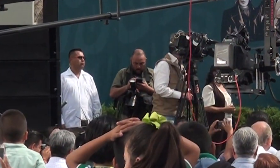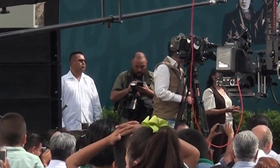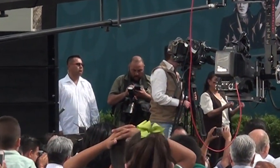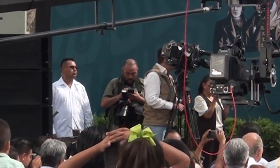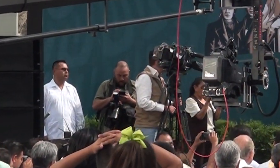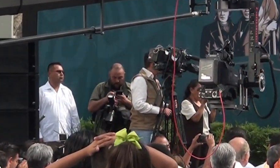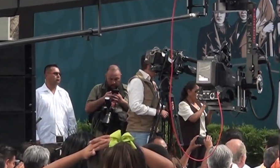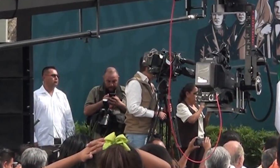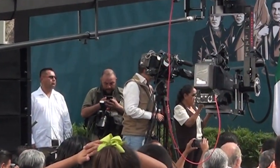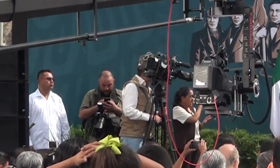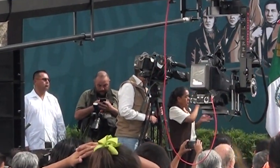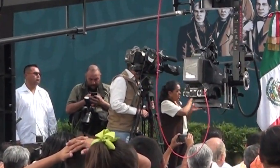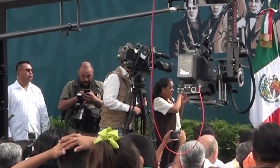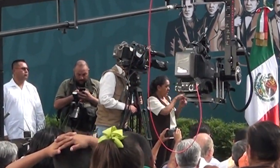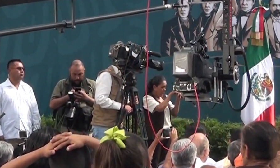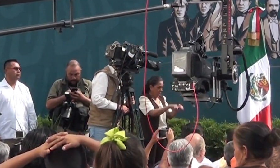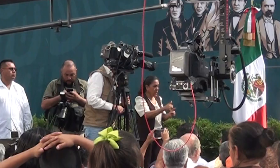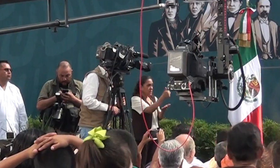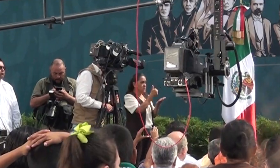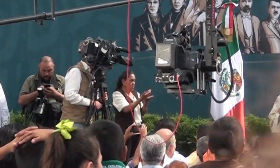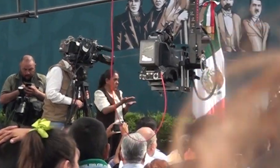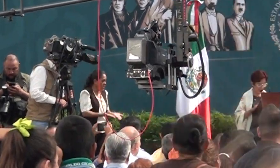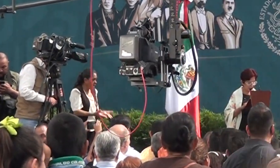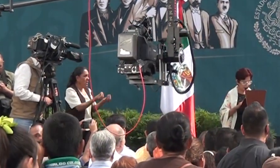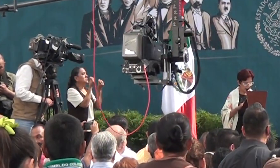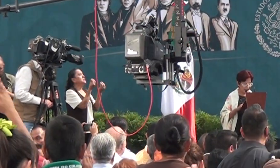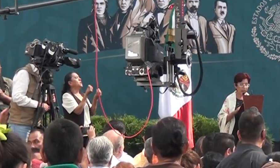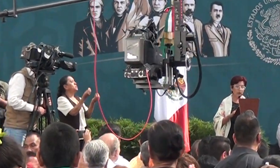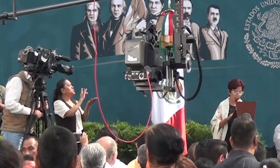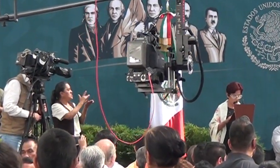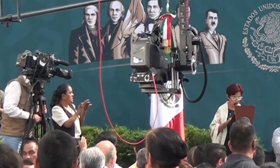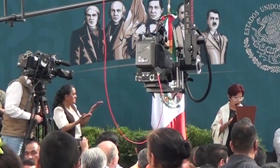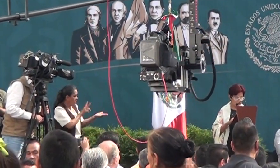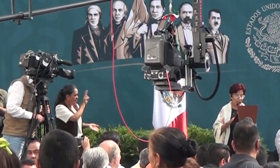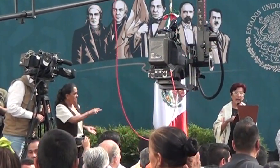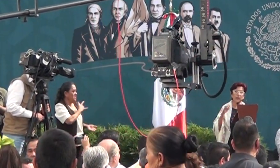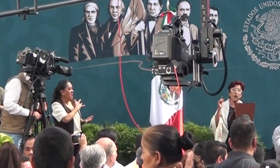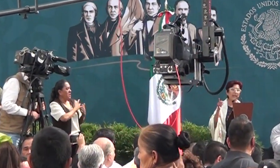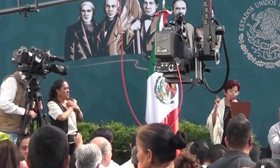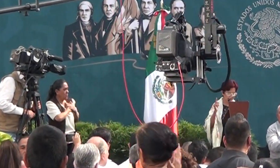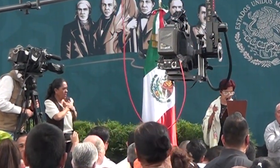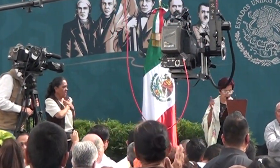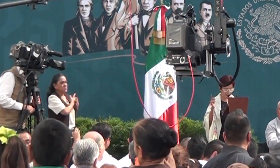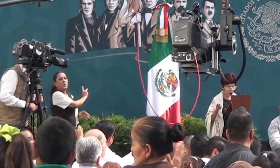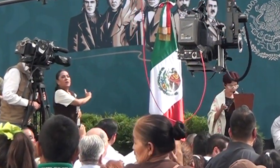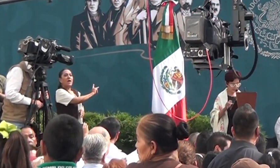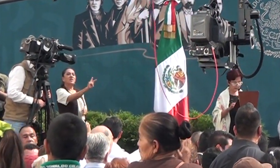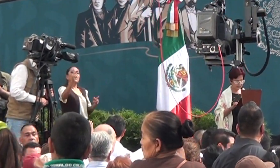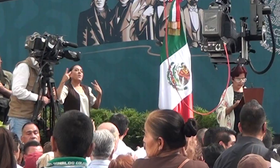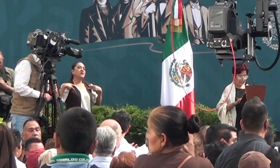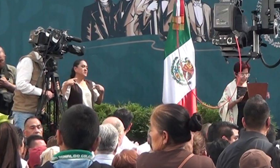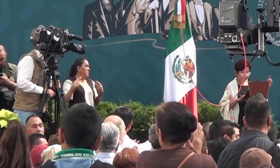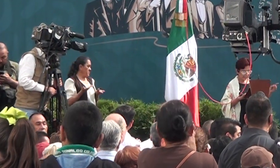Muchas gracias por su presencia en nuestra ciudad. Gracias de corazón a todas aquellas